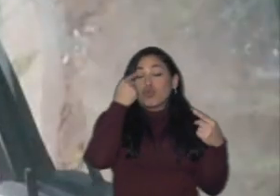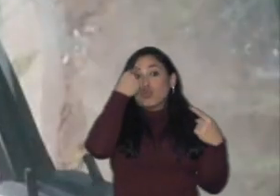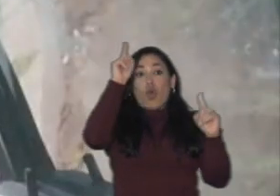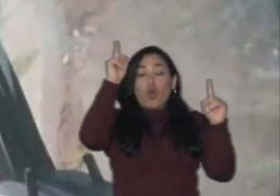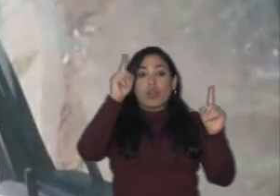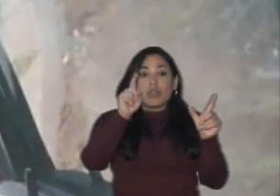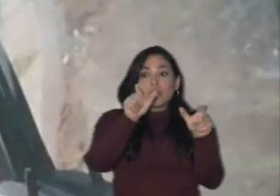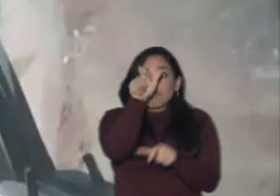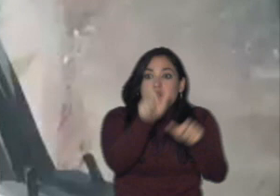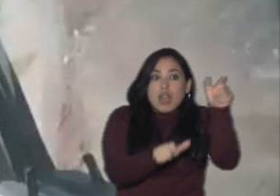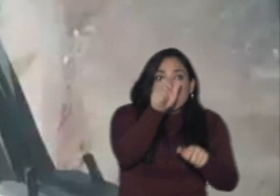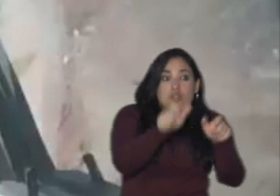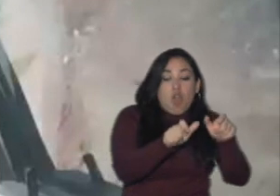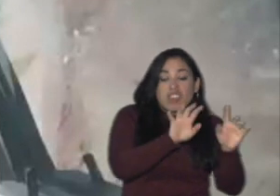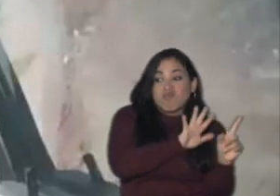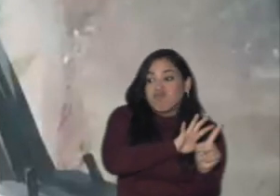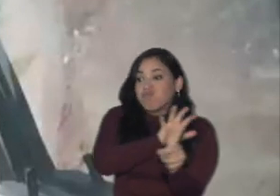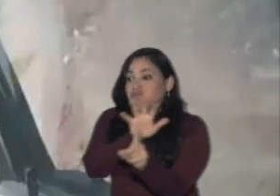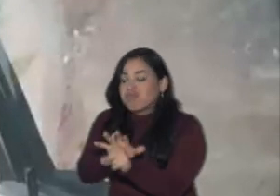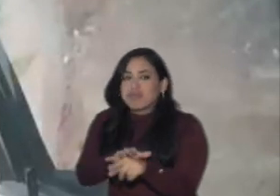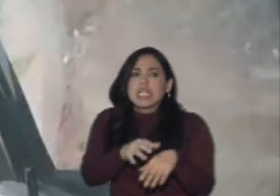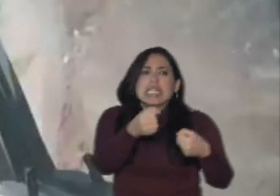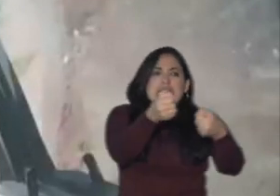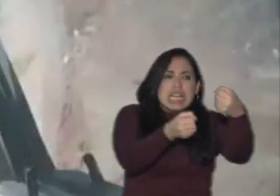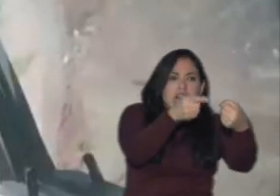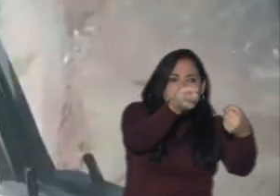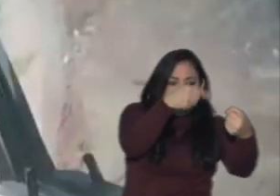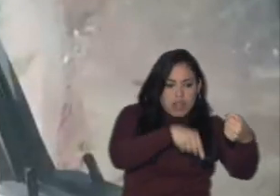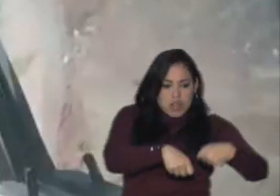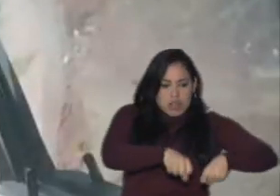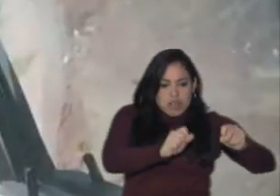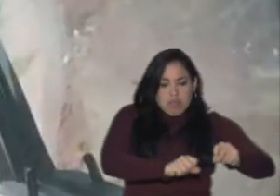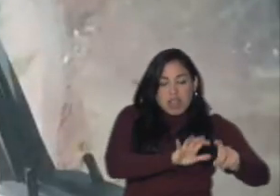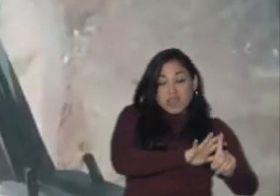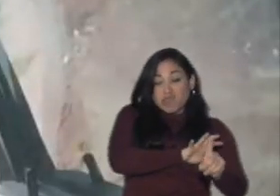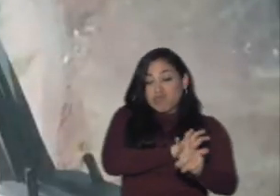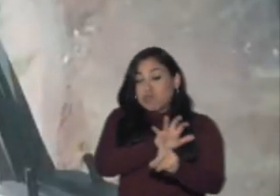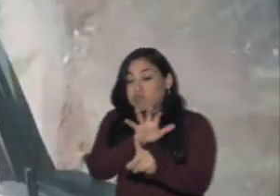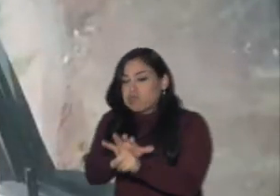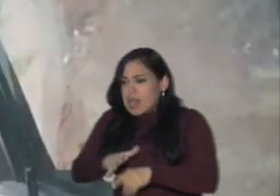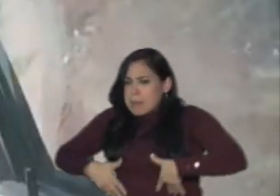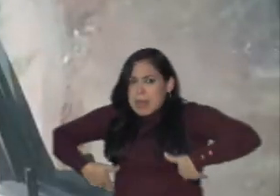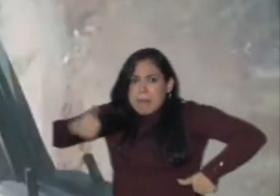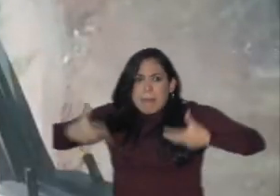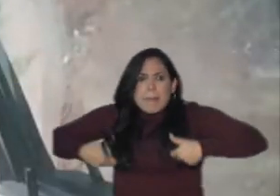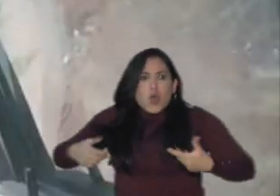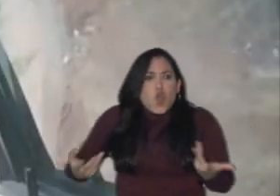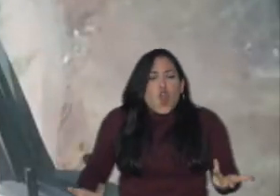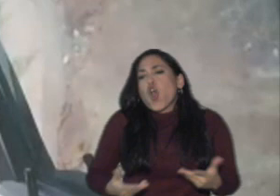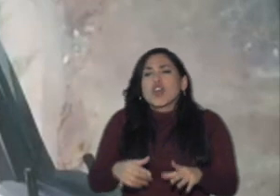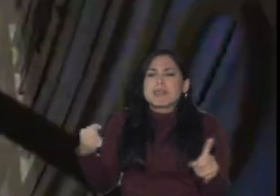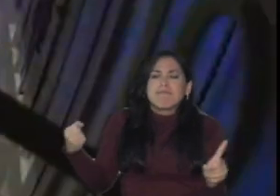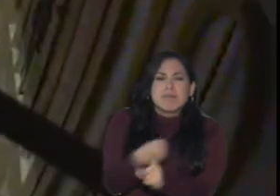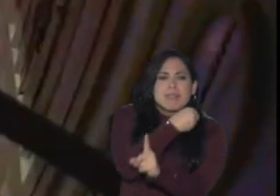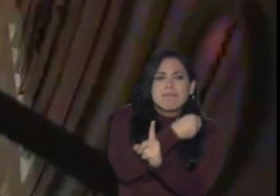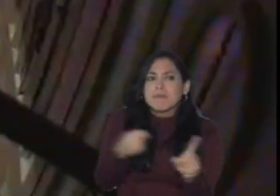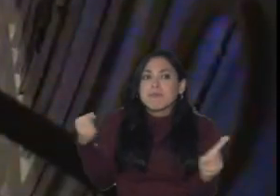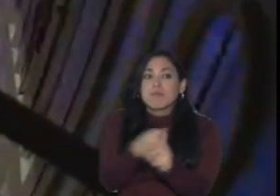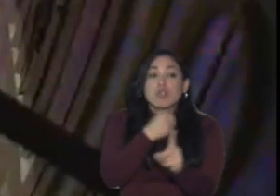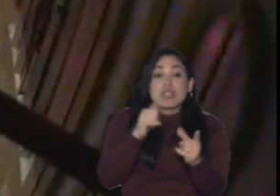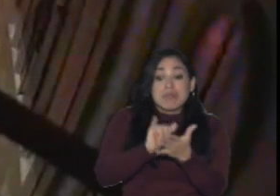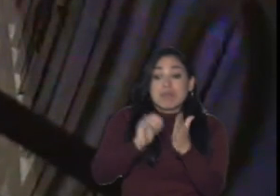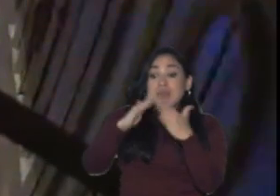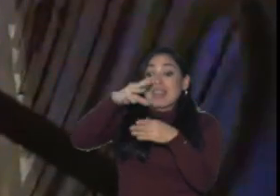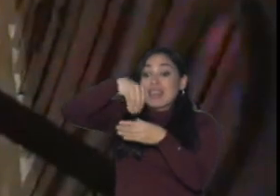una camioneta y en una motocicleta. Me cogieron y me requisaron, me empezaron a golpear. Dentro